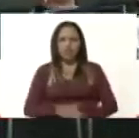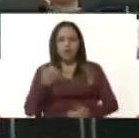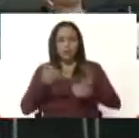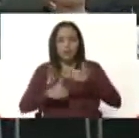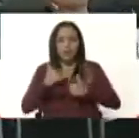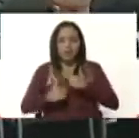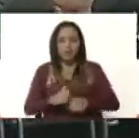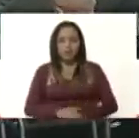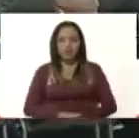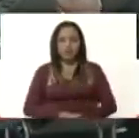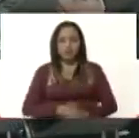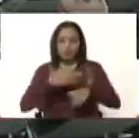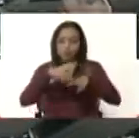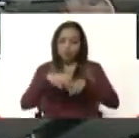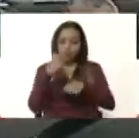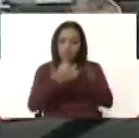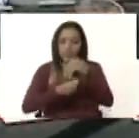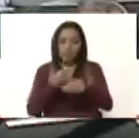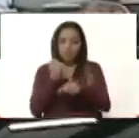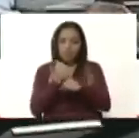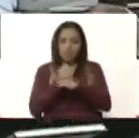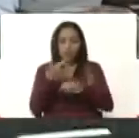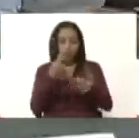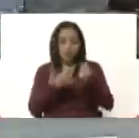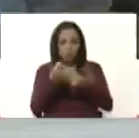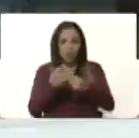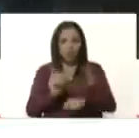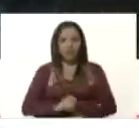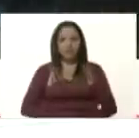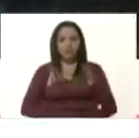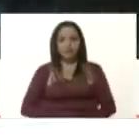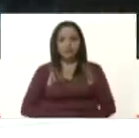miércoles productivo, miércoles de economía.